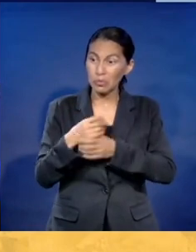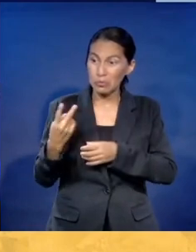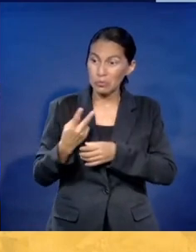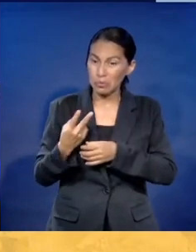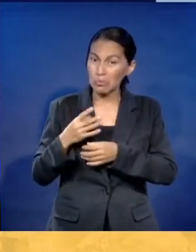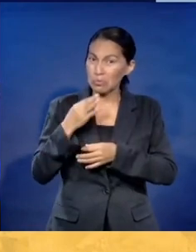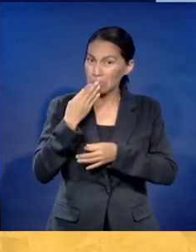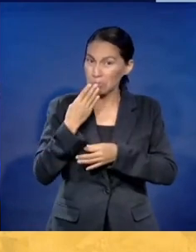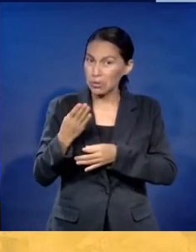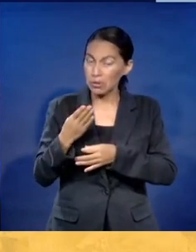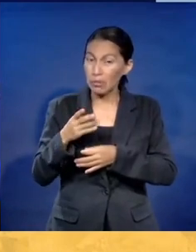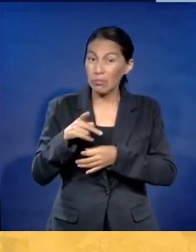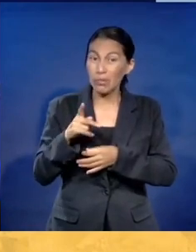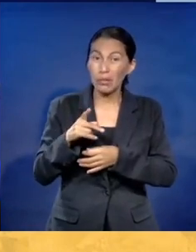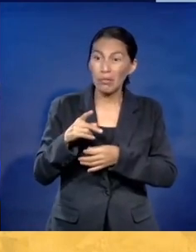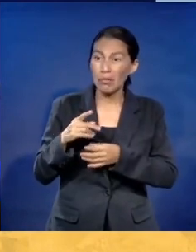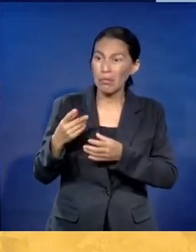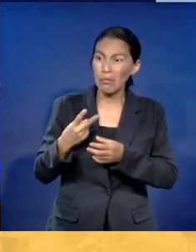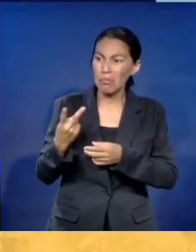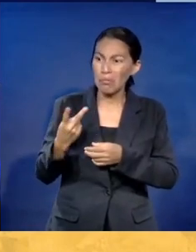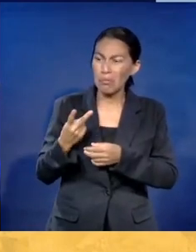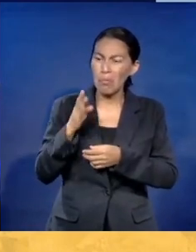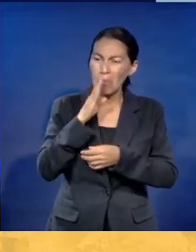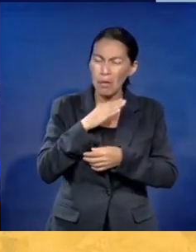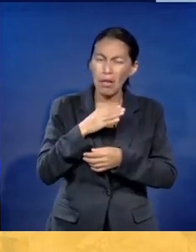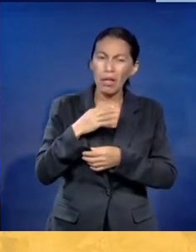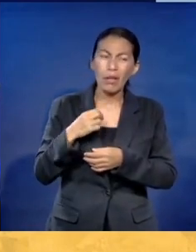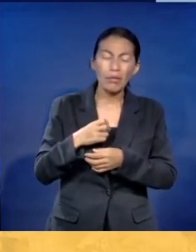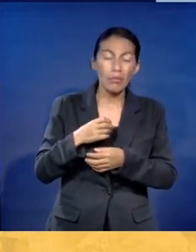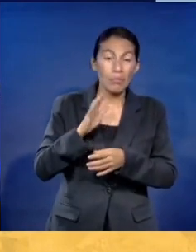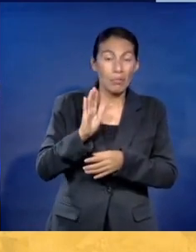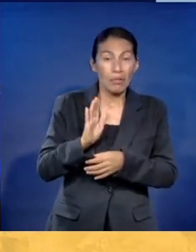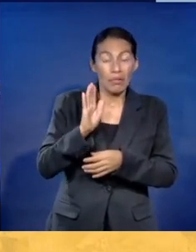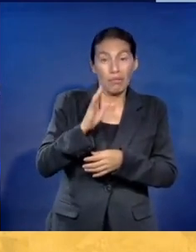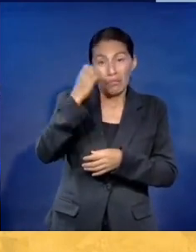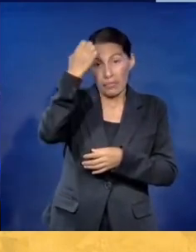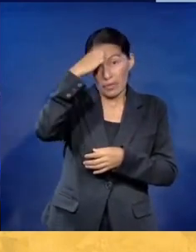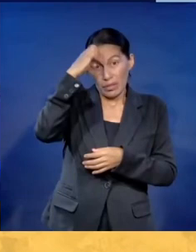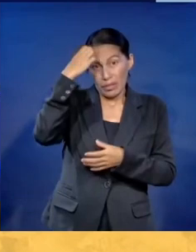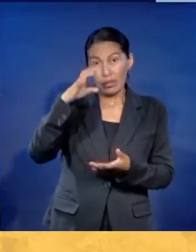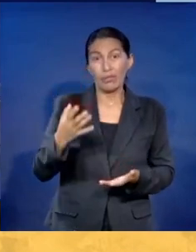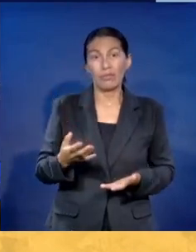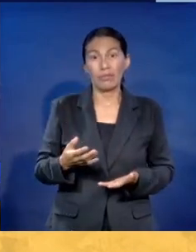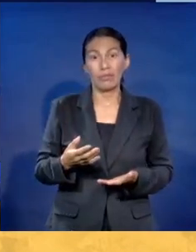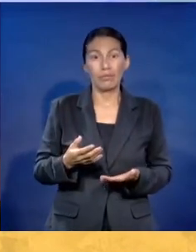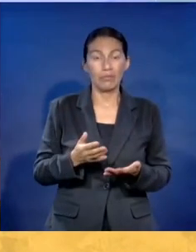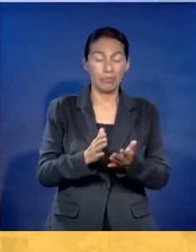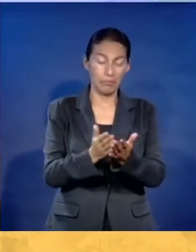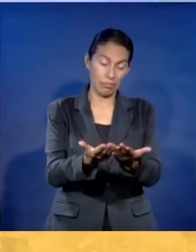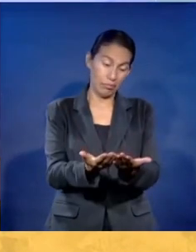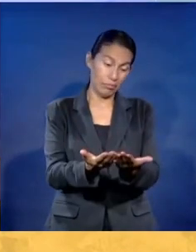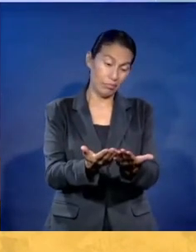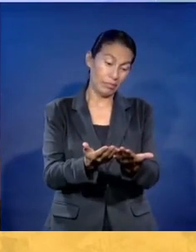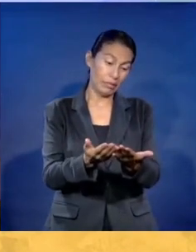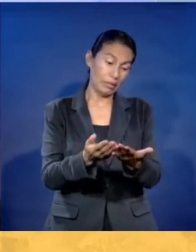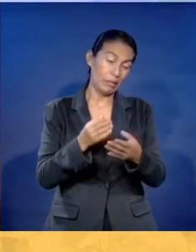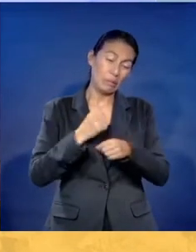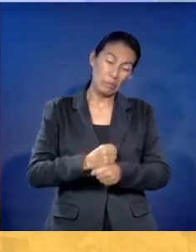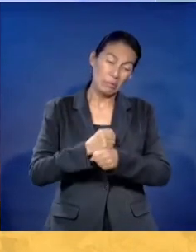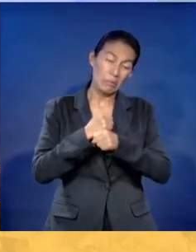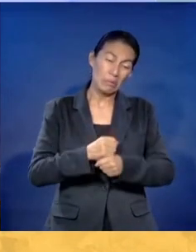extraños Total que el libro decía que siempre había conflictos yo cerré el libro dije Esto está muy triste